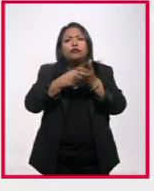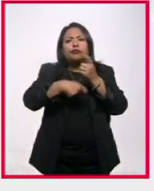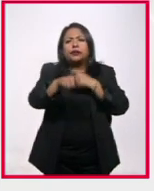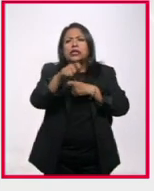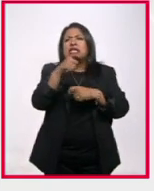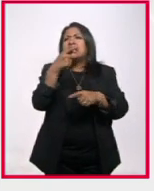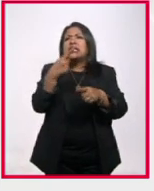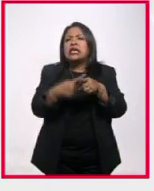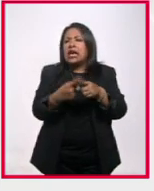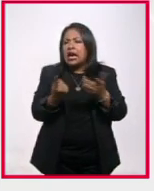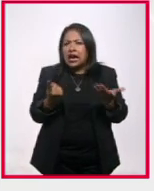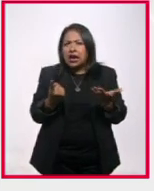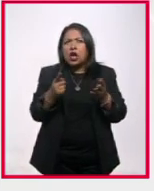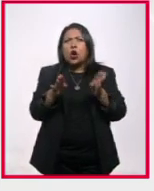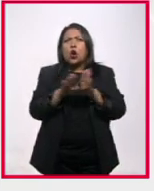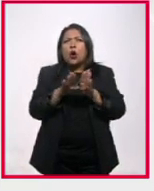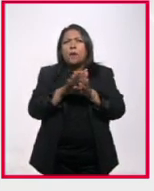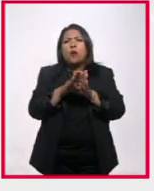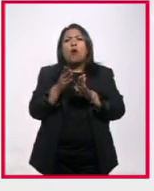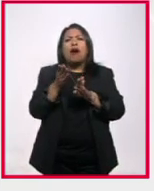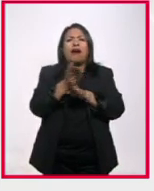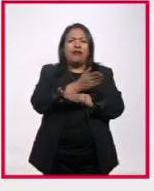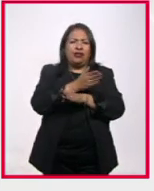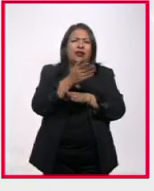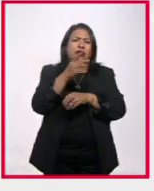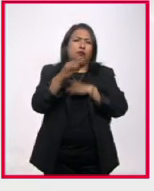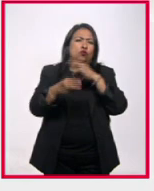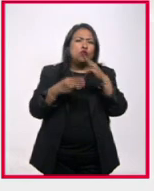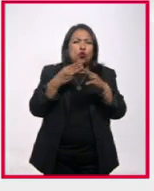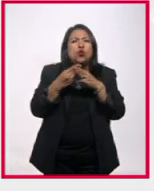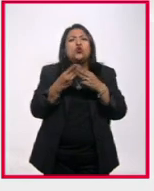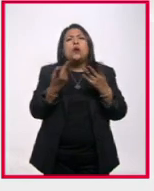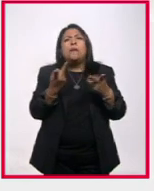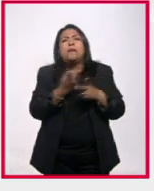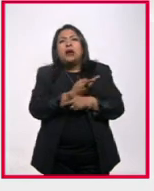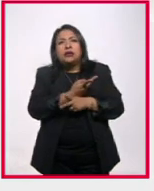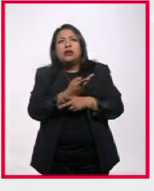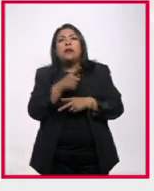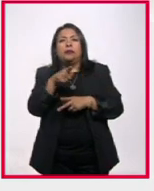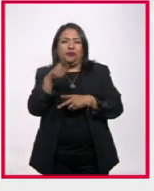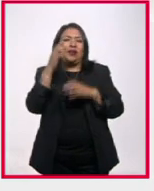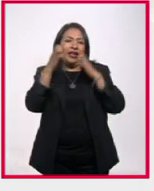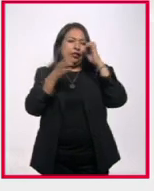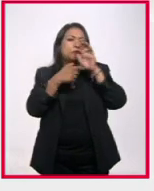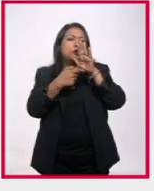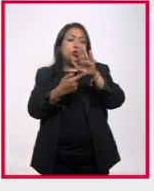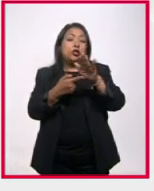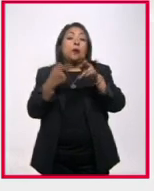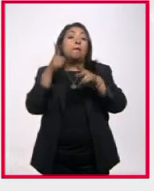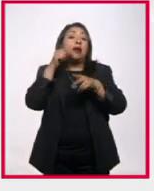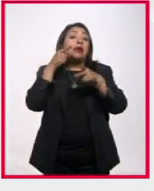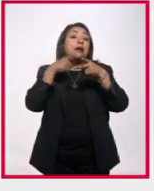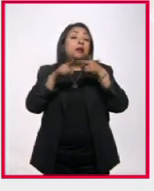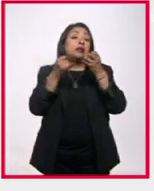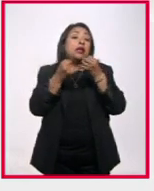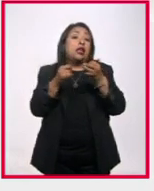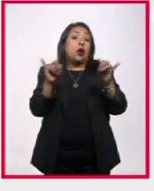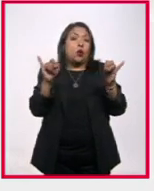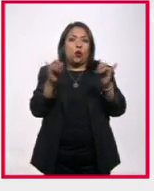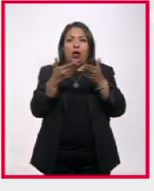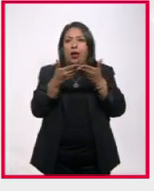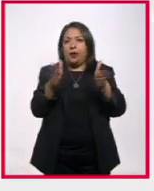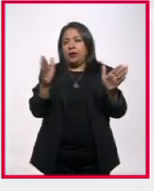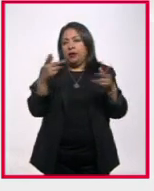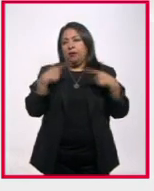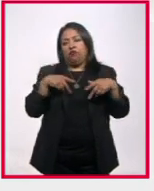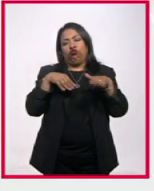era el termómetro que se vivía entonces en el mundo, el pulso del mundo, está en esta exhibición que a partir de mañana estará abierta